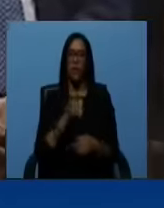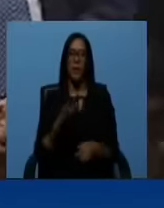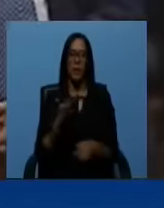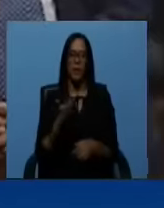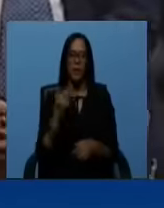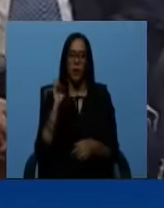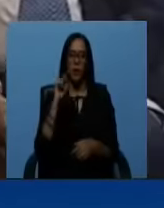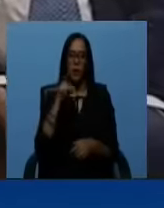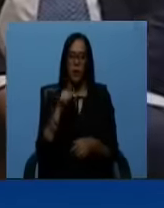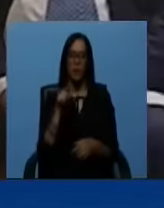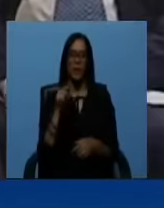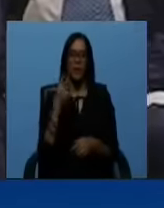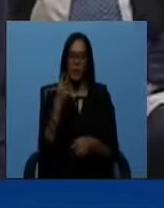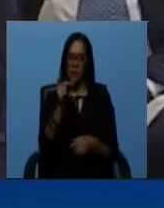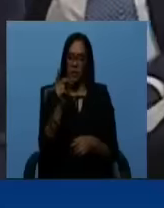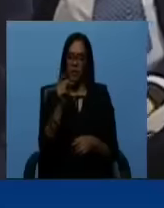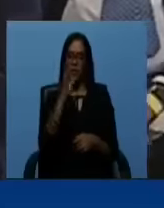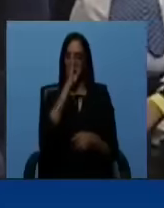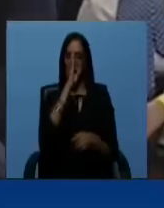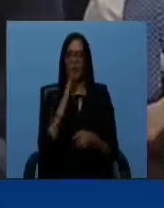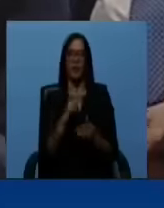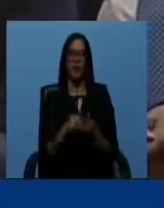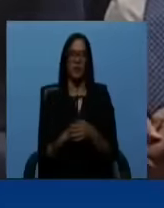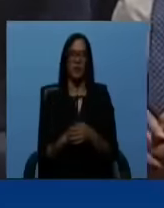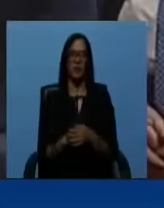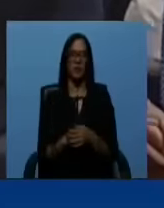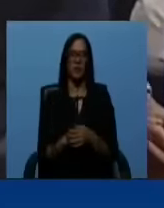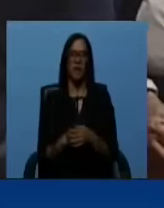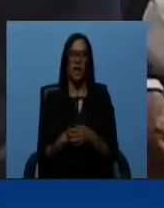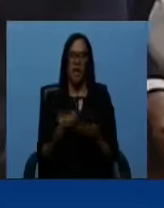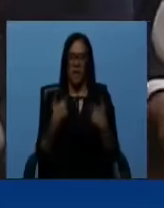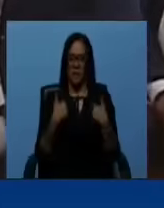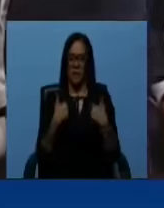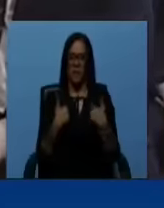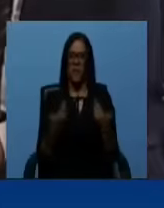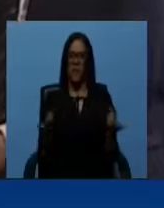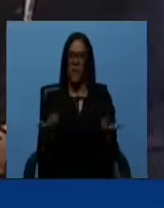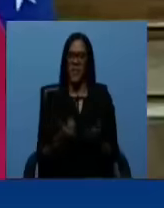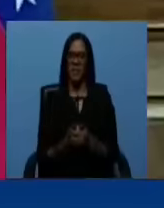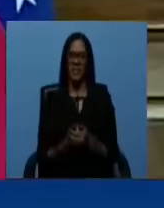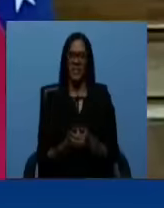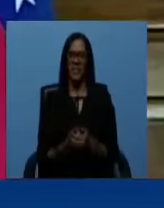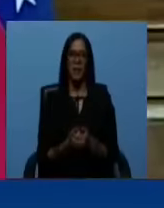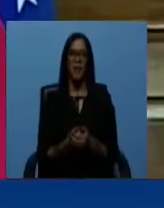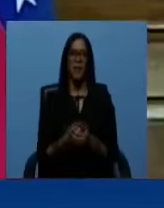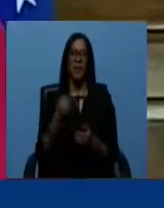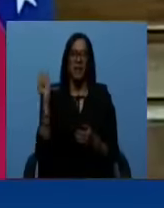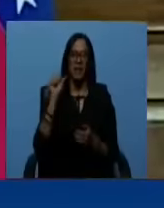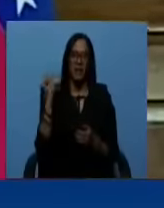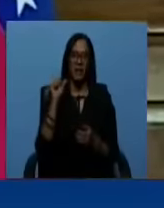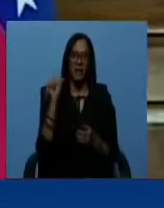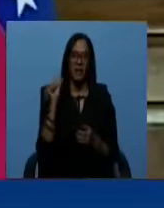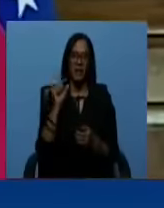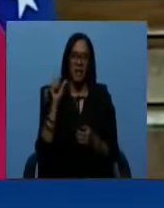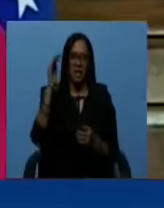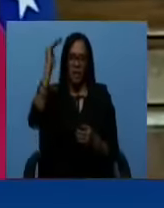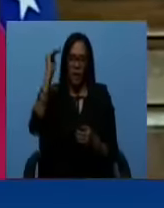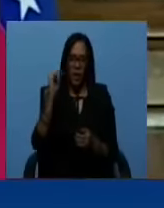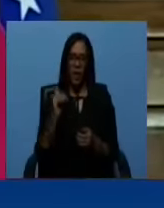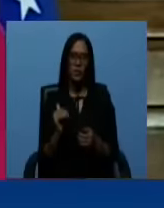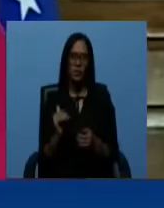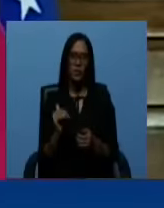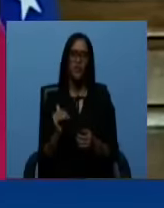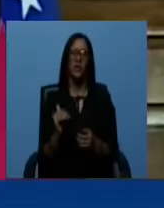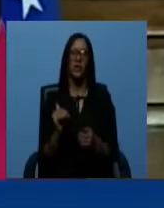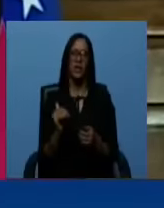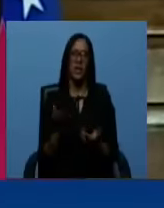para usted y otra es para la banca. Descuento en el sistema de encaje legal. Va a haber descuento en el encaje legal que lo va a ir trabajando directamente